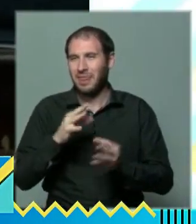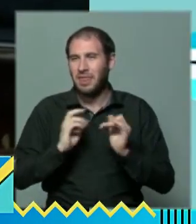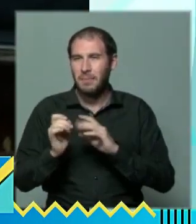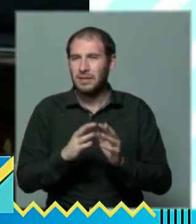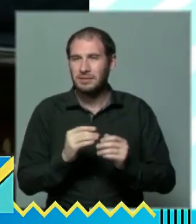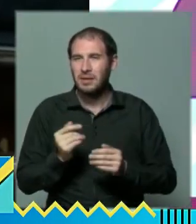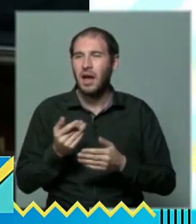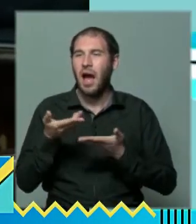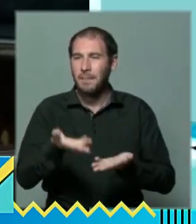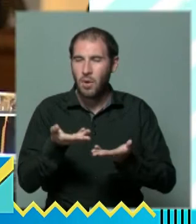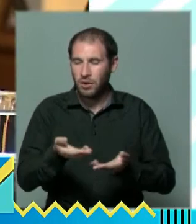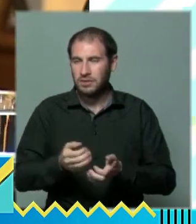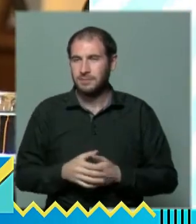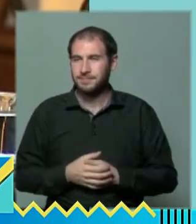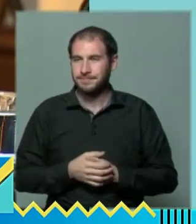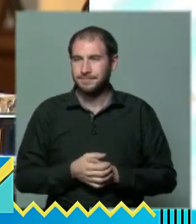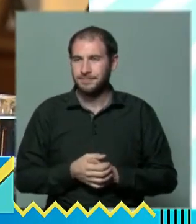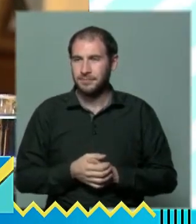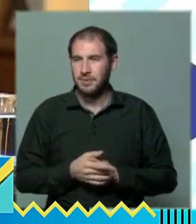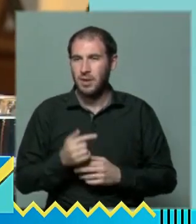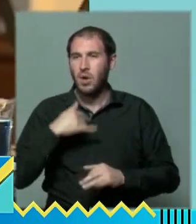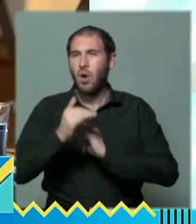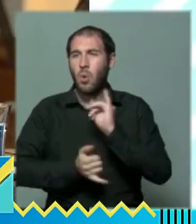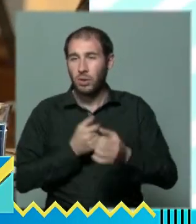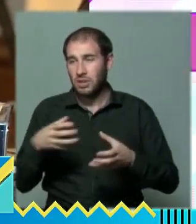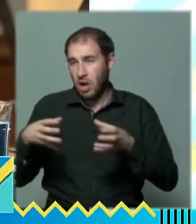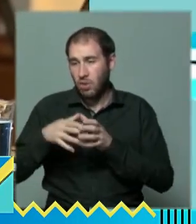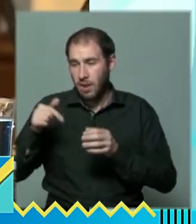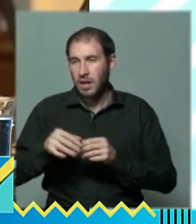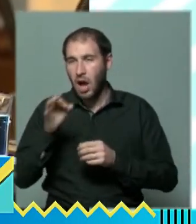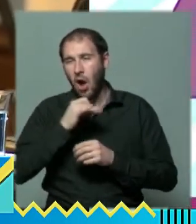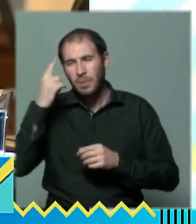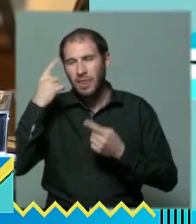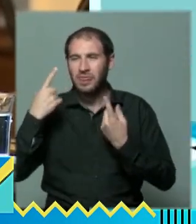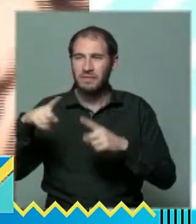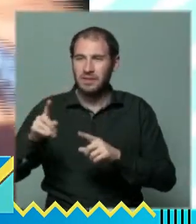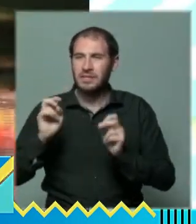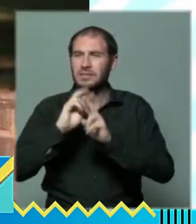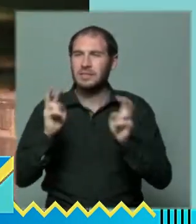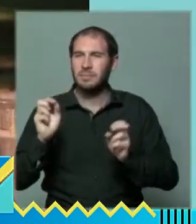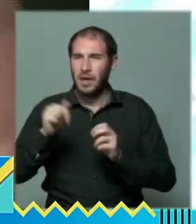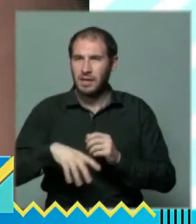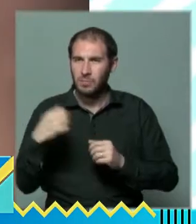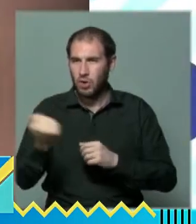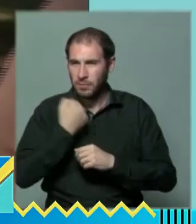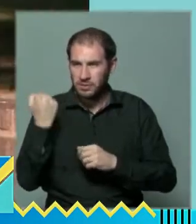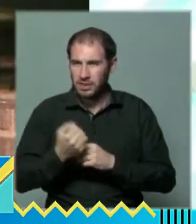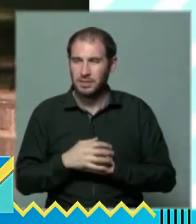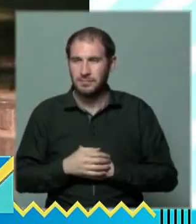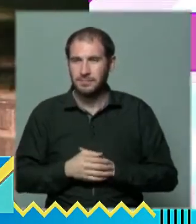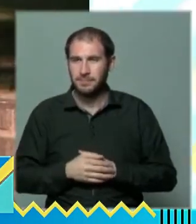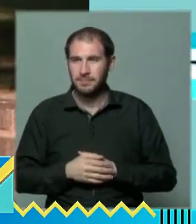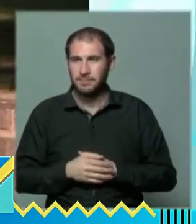para los aportes y expresar desde nuestro bloque la mirada diferente sobre este tema tan importante, que lo